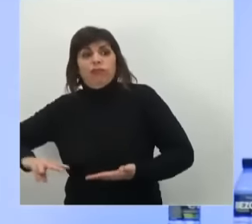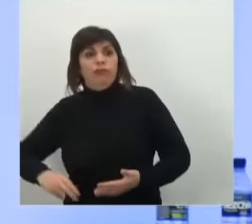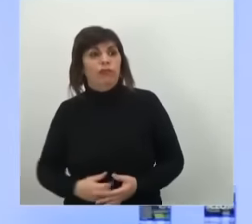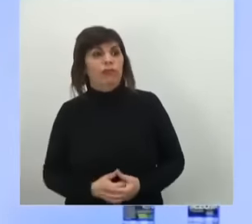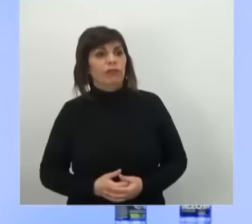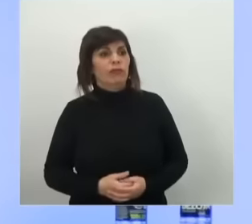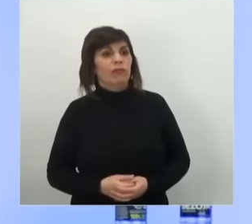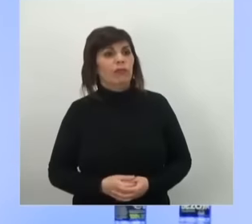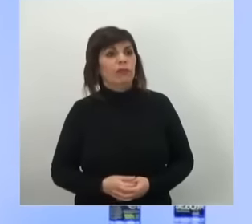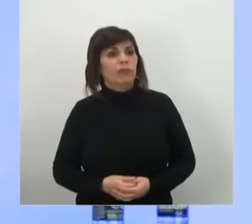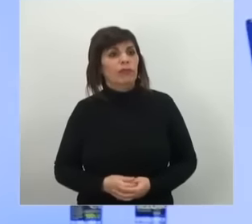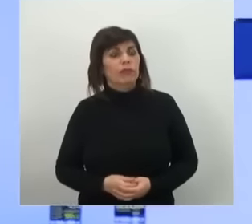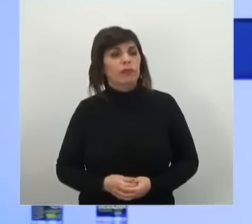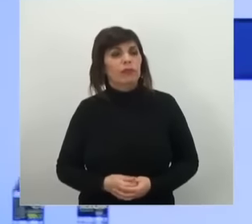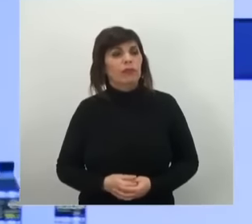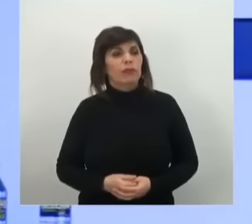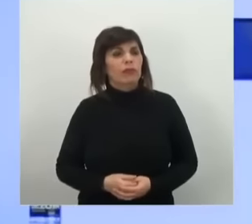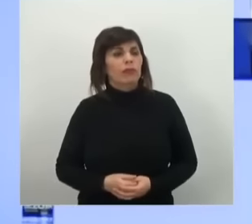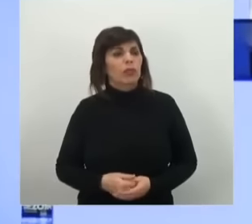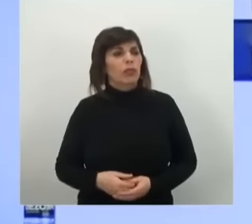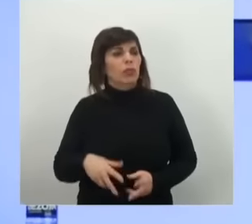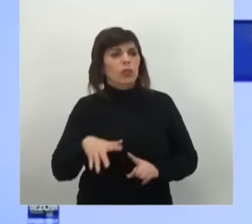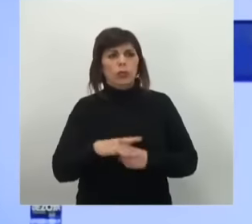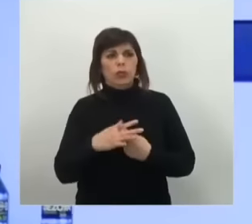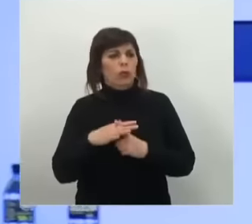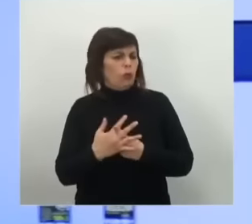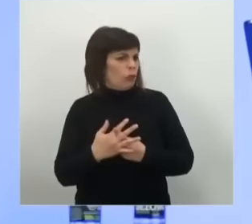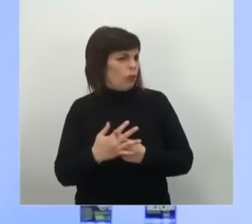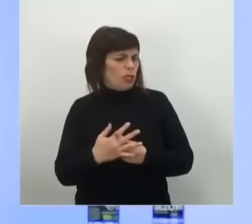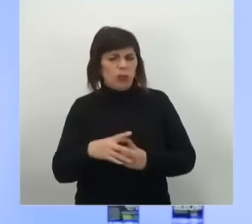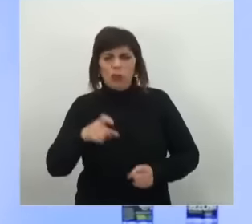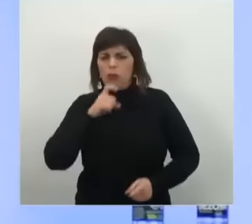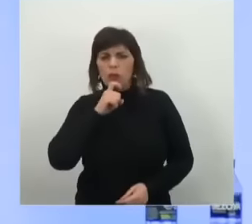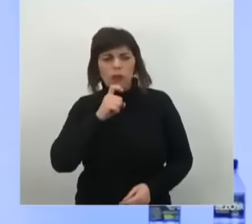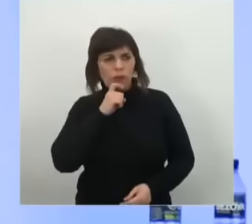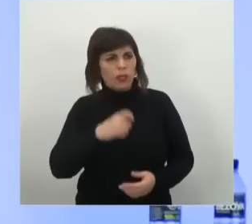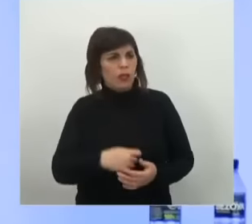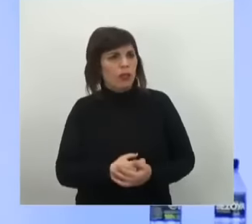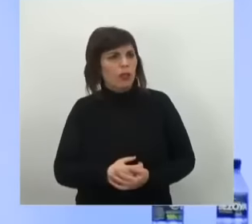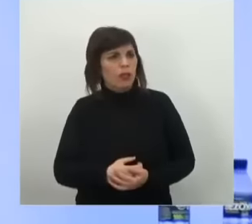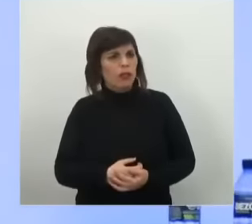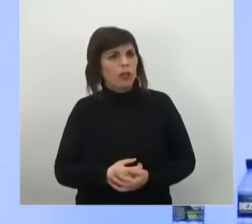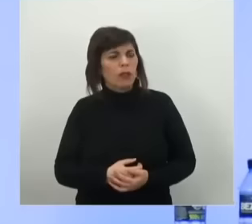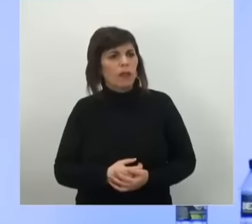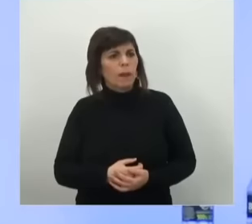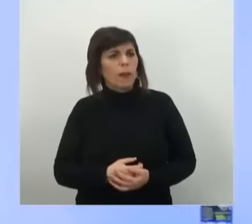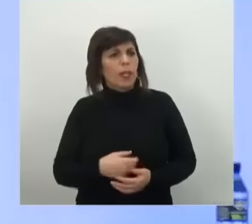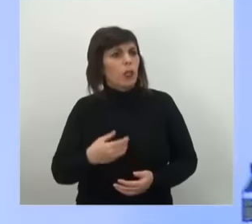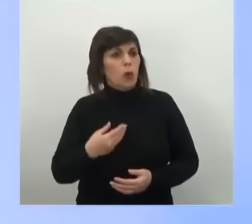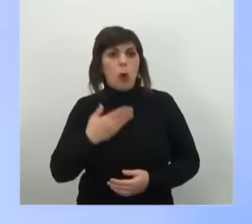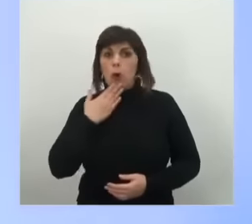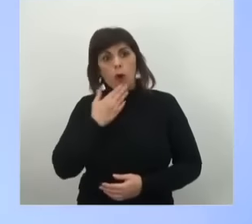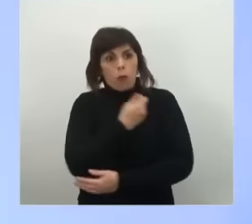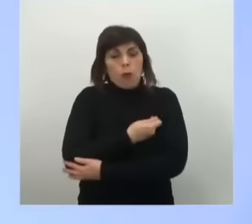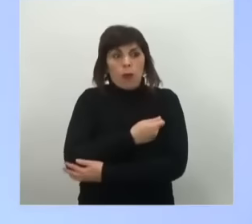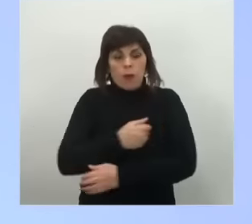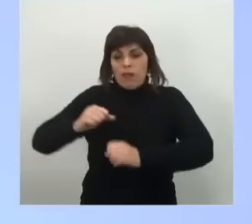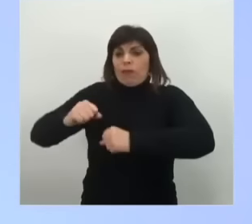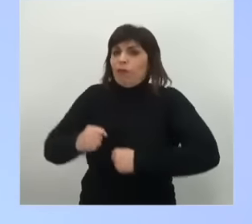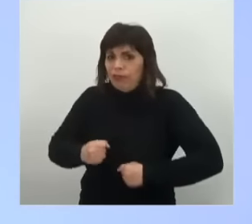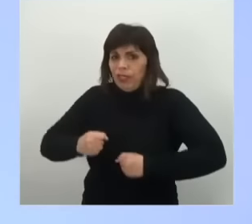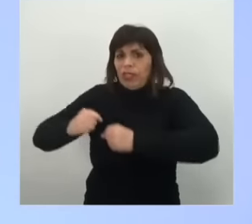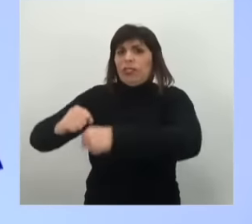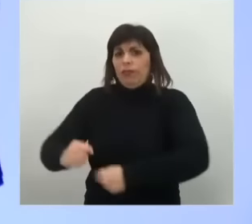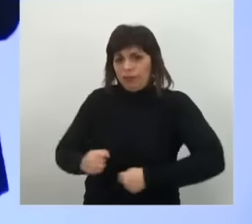esa situación la que yo atravesé atravesé una situación muy pocos lo sabían y yo iba así como como un bebé pero empujando mis piernas